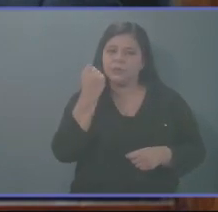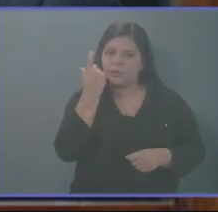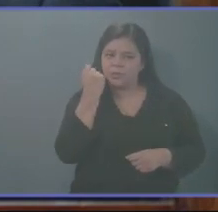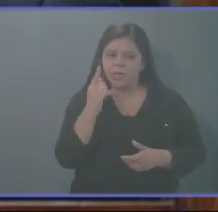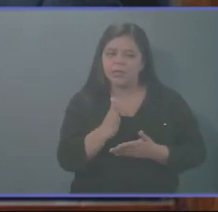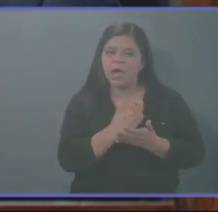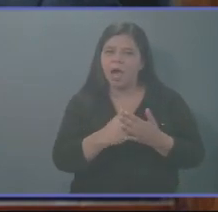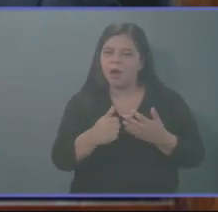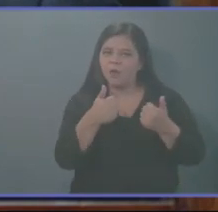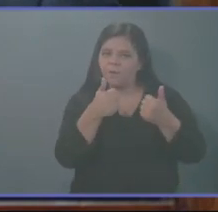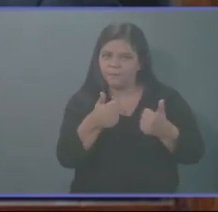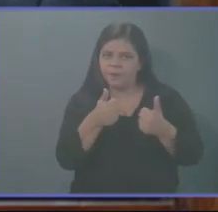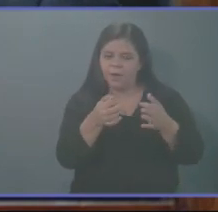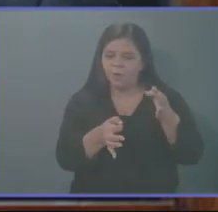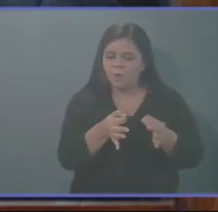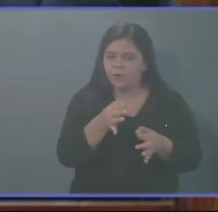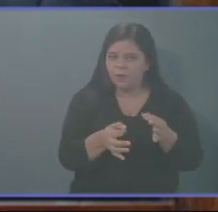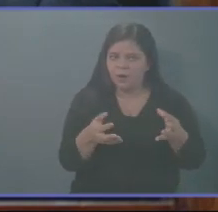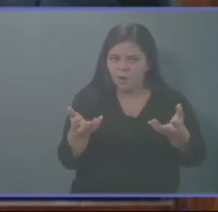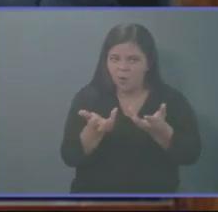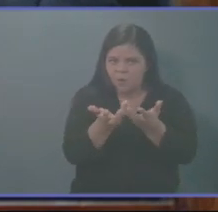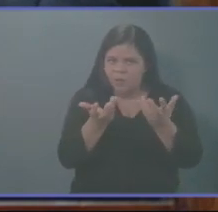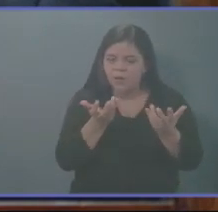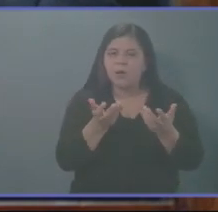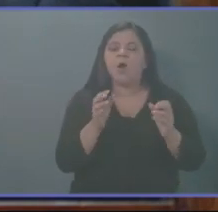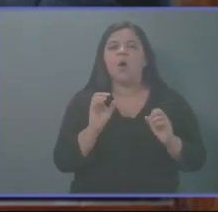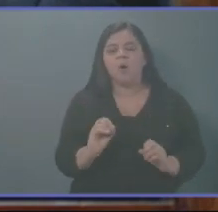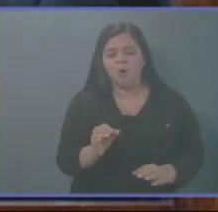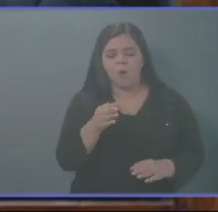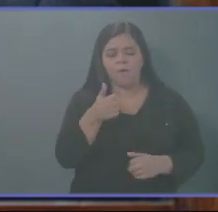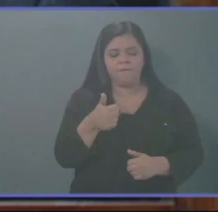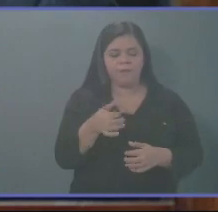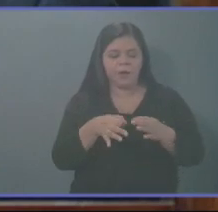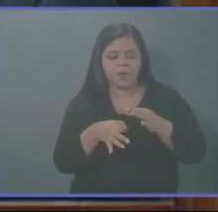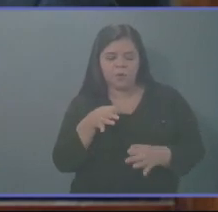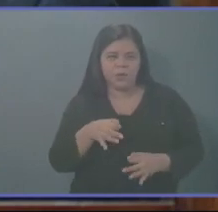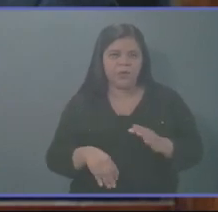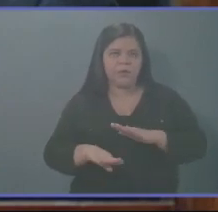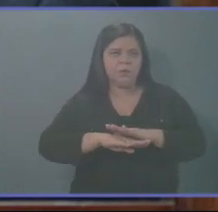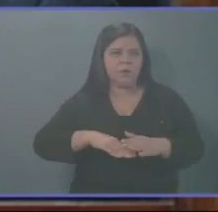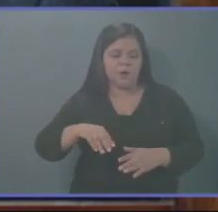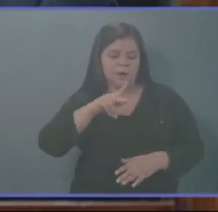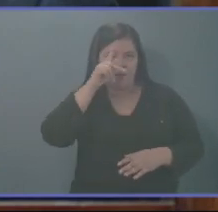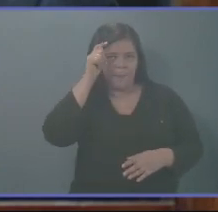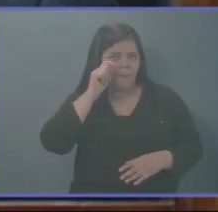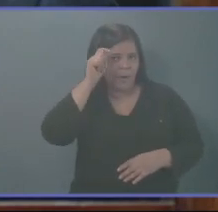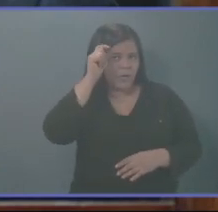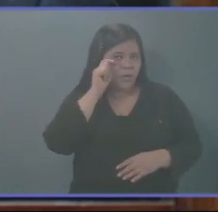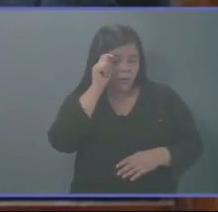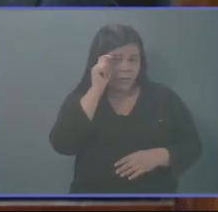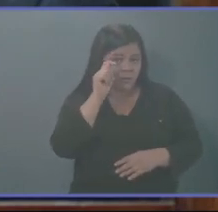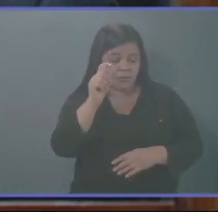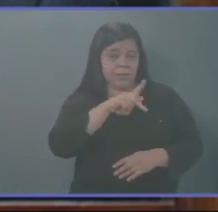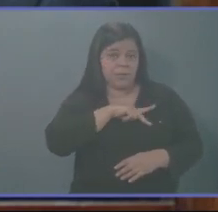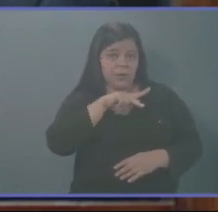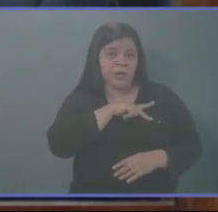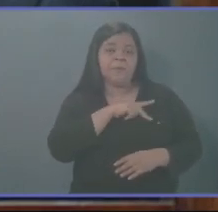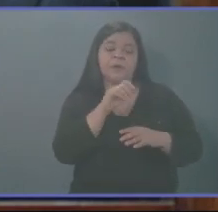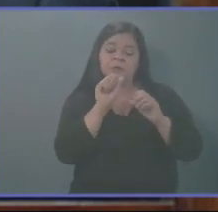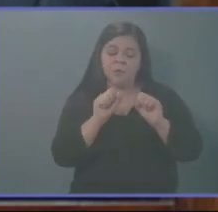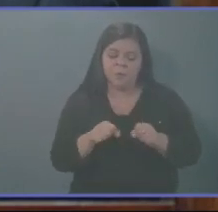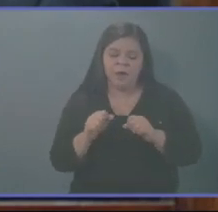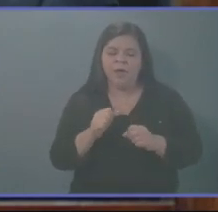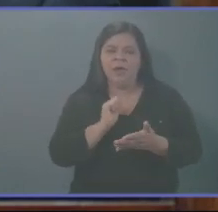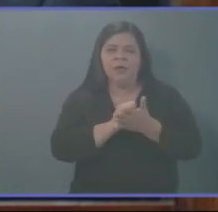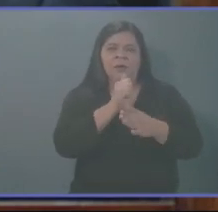bien jurídico de carácter colectivo o como un bien jurídico que, de acuerdo a la teoría personal del bien jurídico, deba